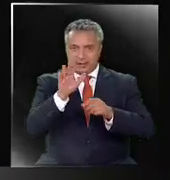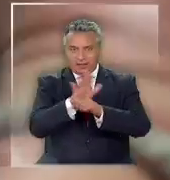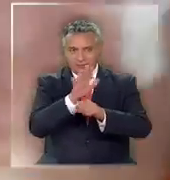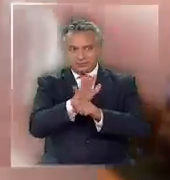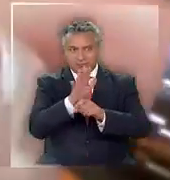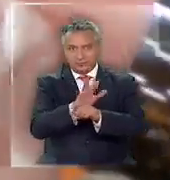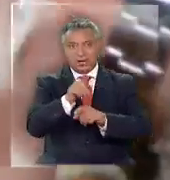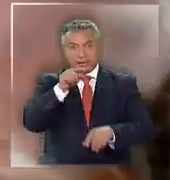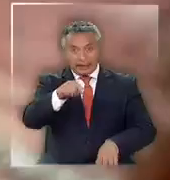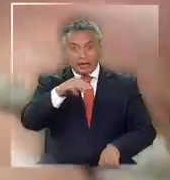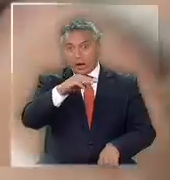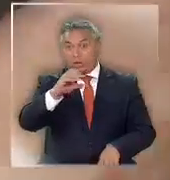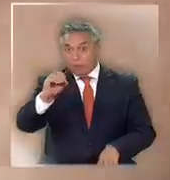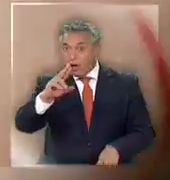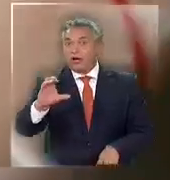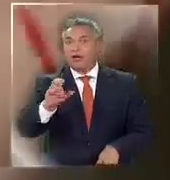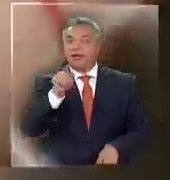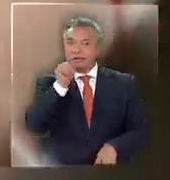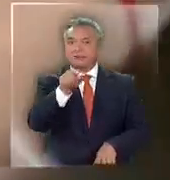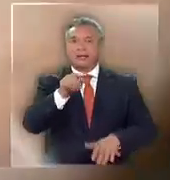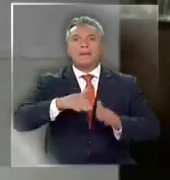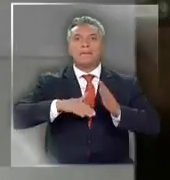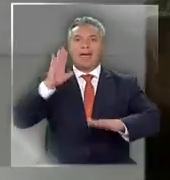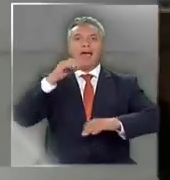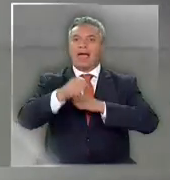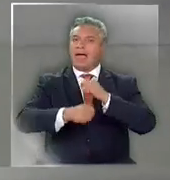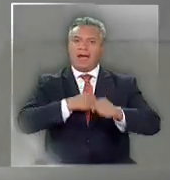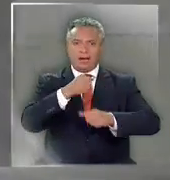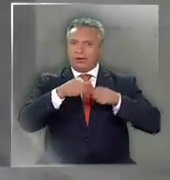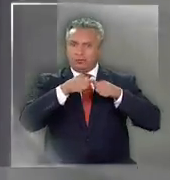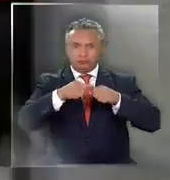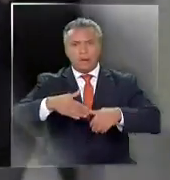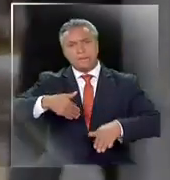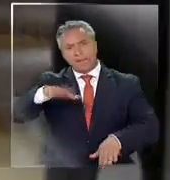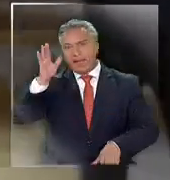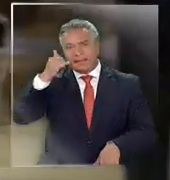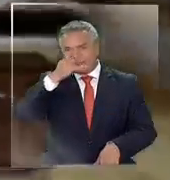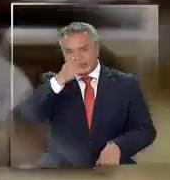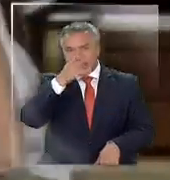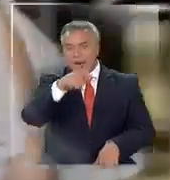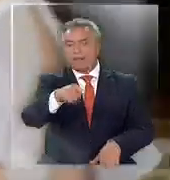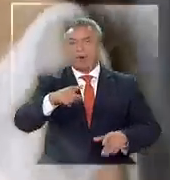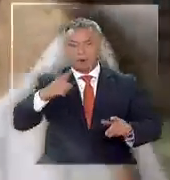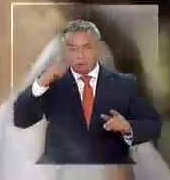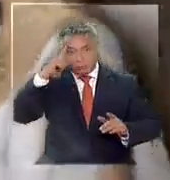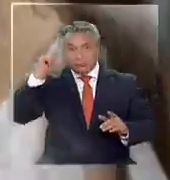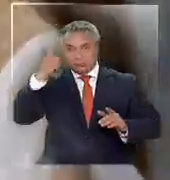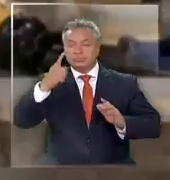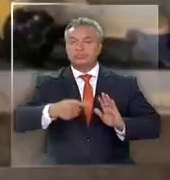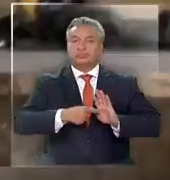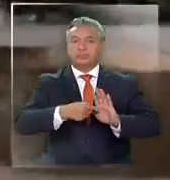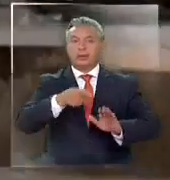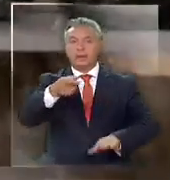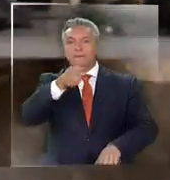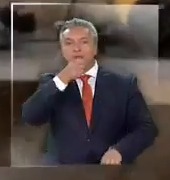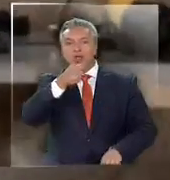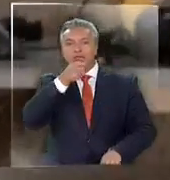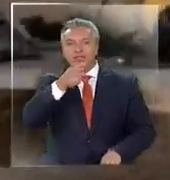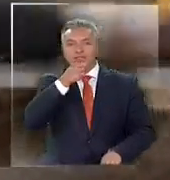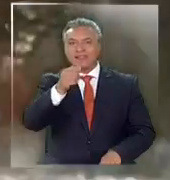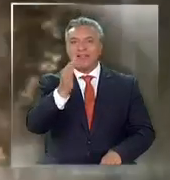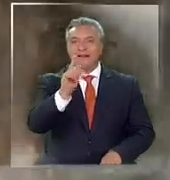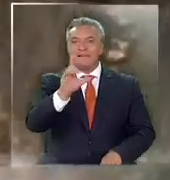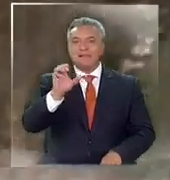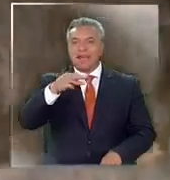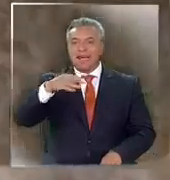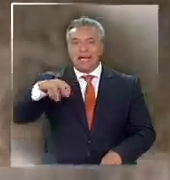Moore el que más años vivió dentro del personaje, el que por más tiempo llevó a la pantalla grande la idea del periodista Fleming, tal vez el